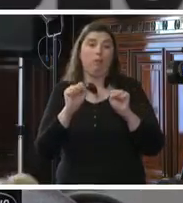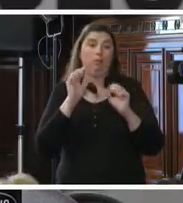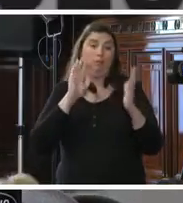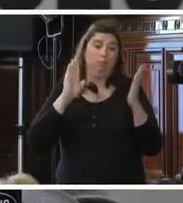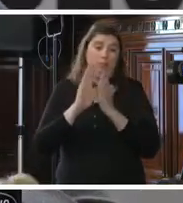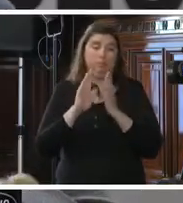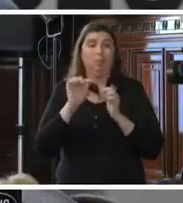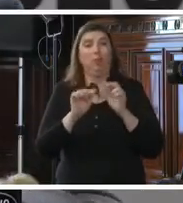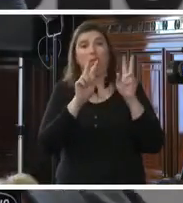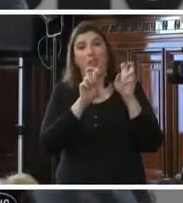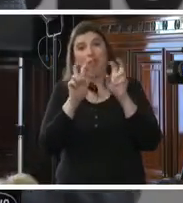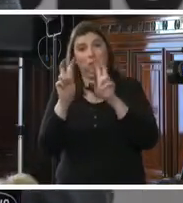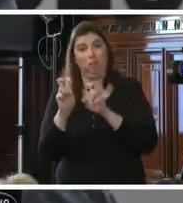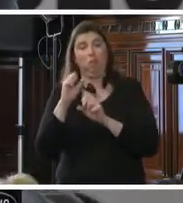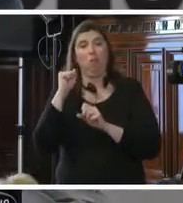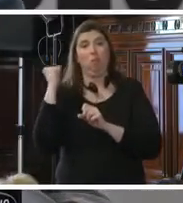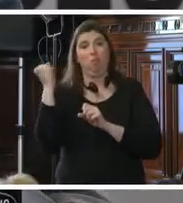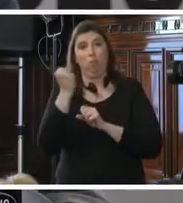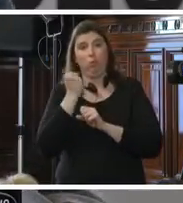tan importante como